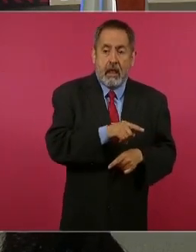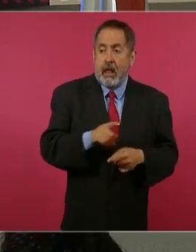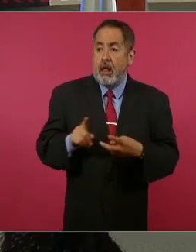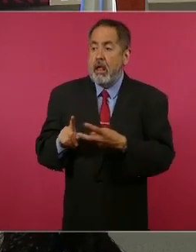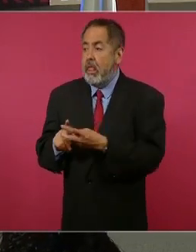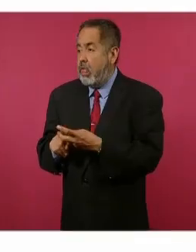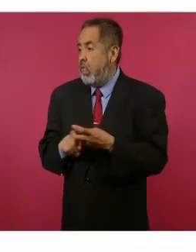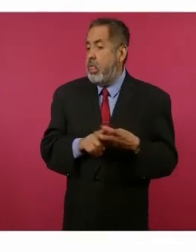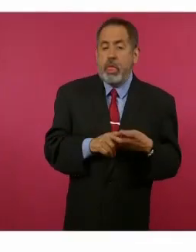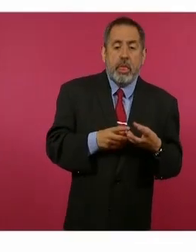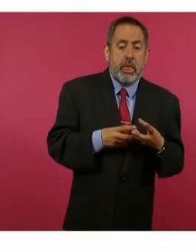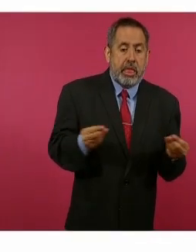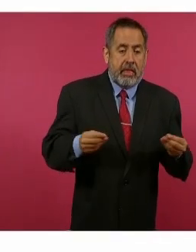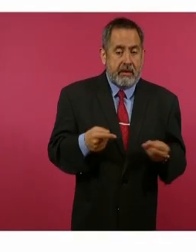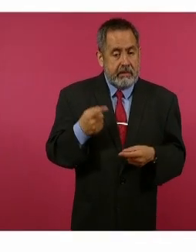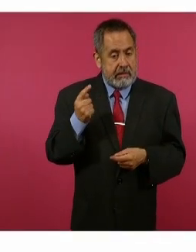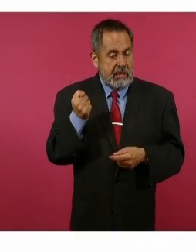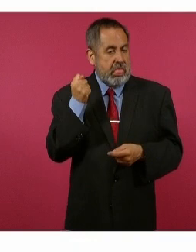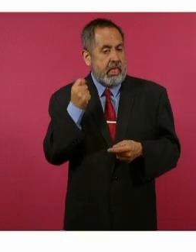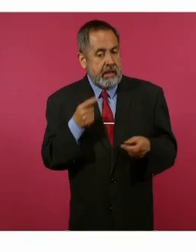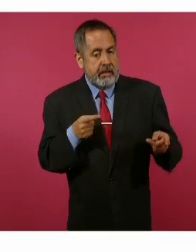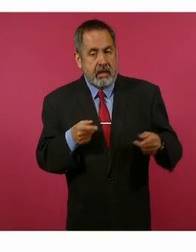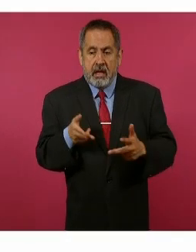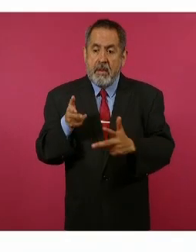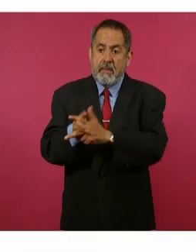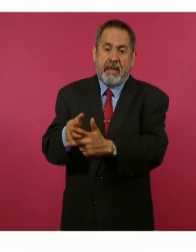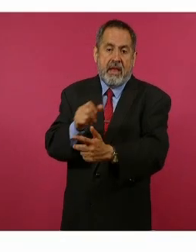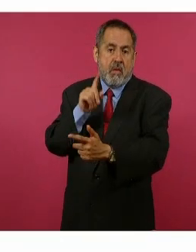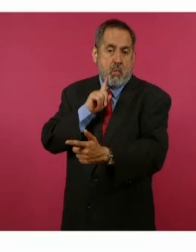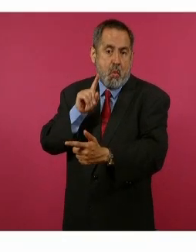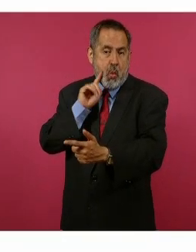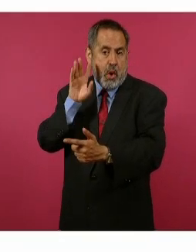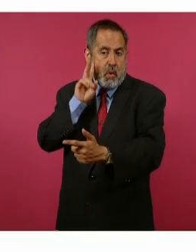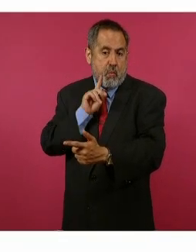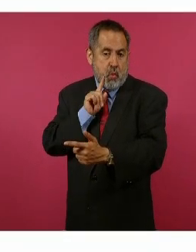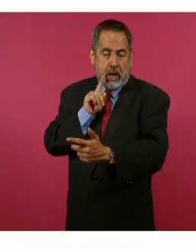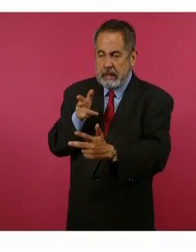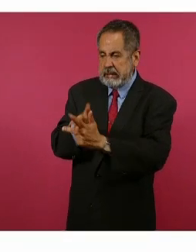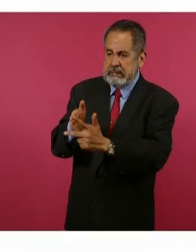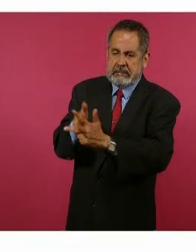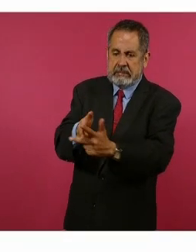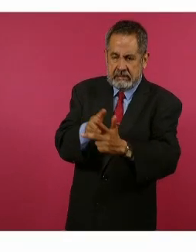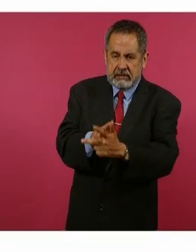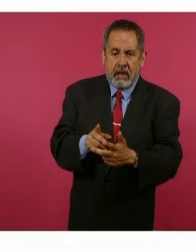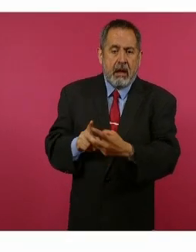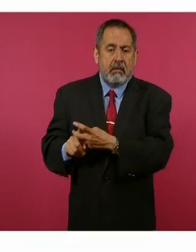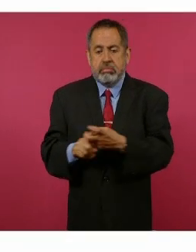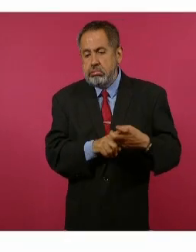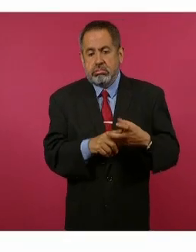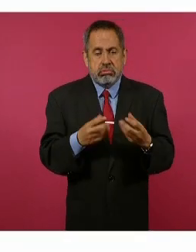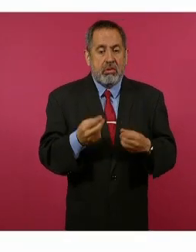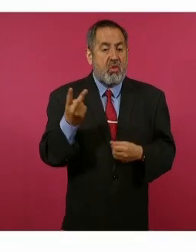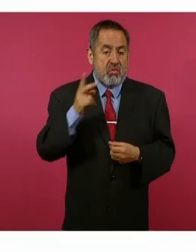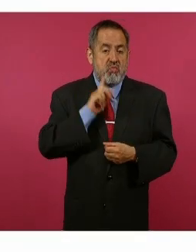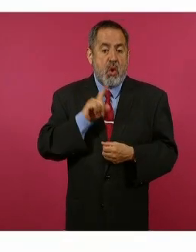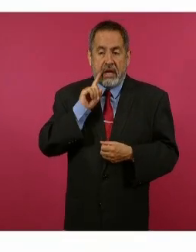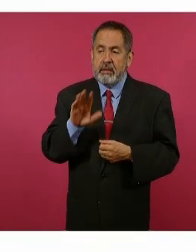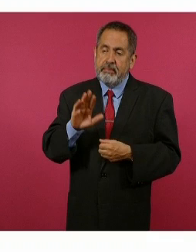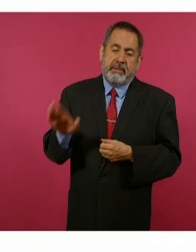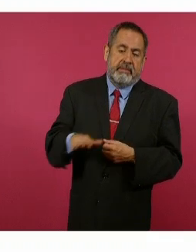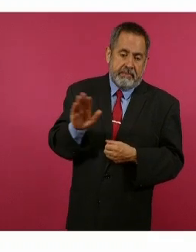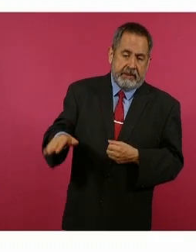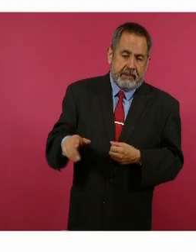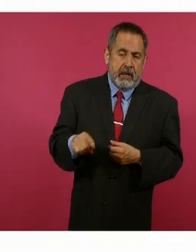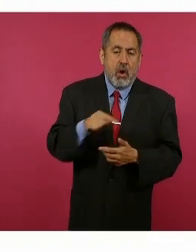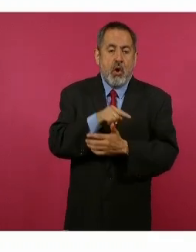desaparición cometida por particulares, feminicidio y delito vinculado con la desaparición de personas en agravio de dos mujeres, esto